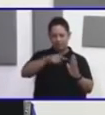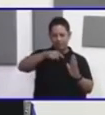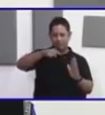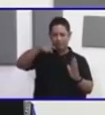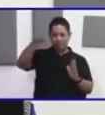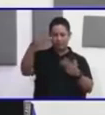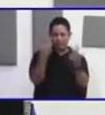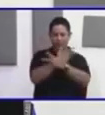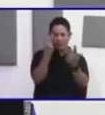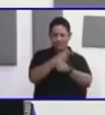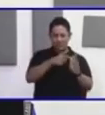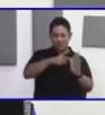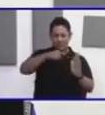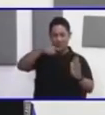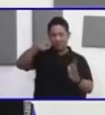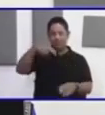se presenta